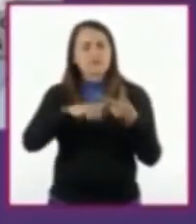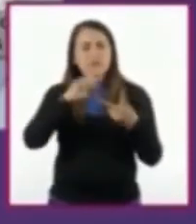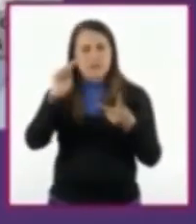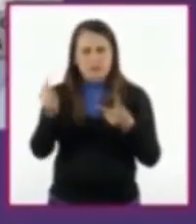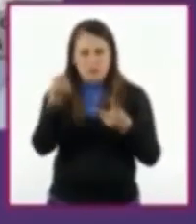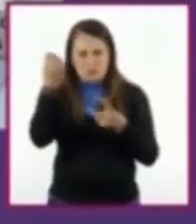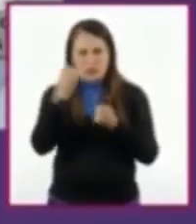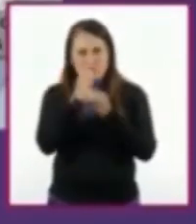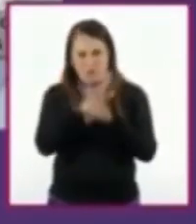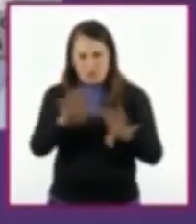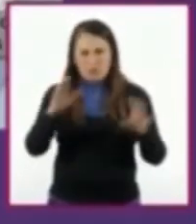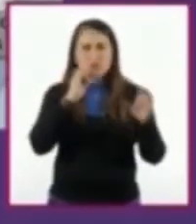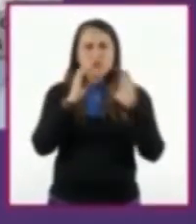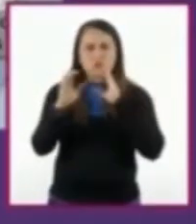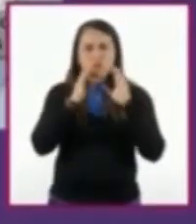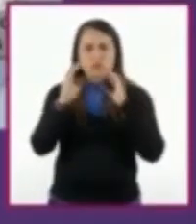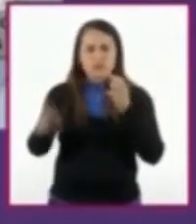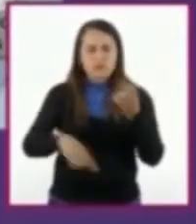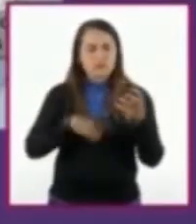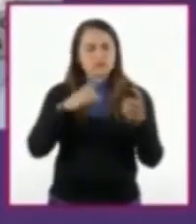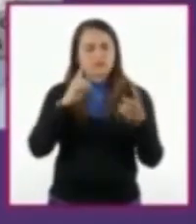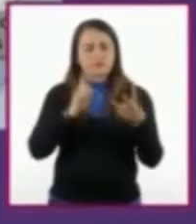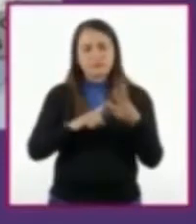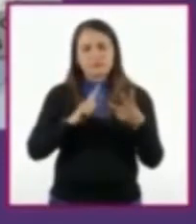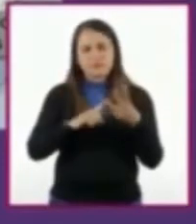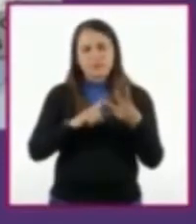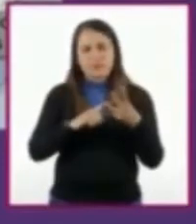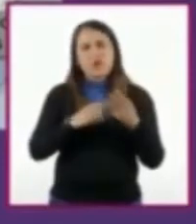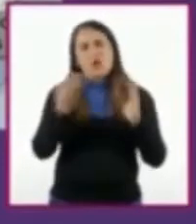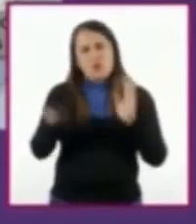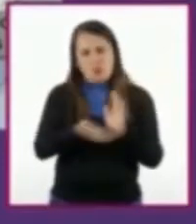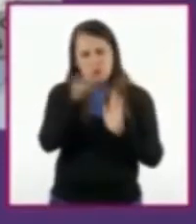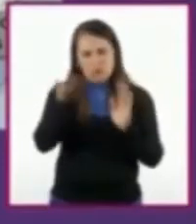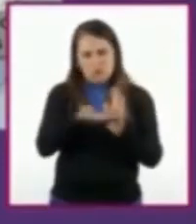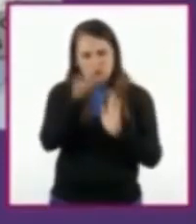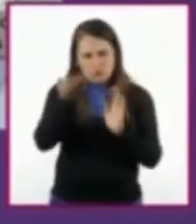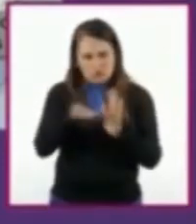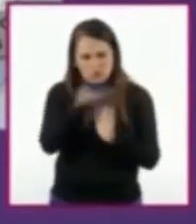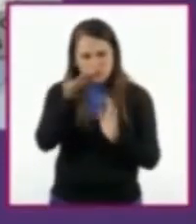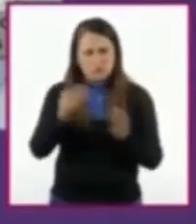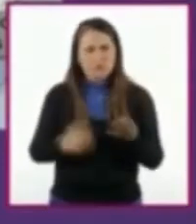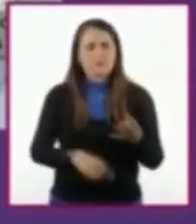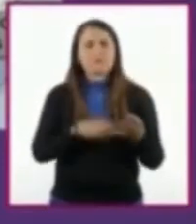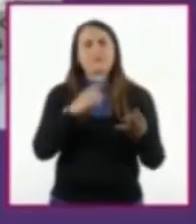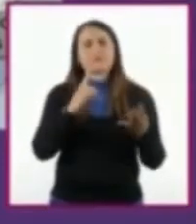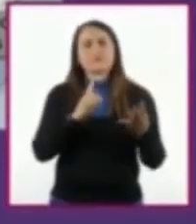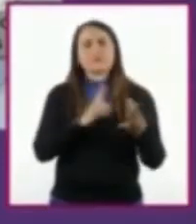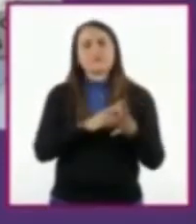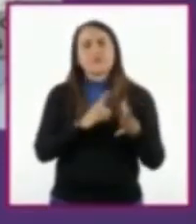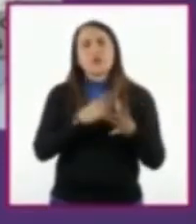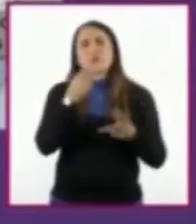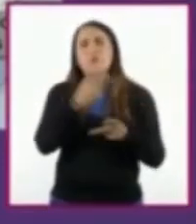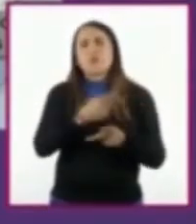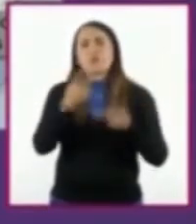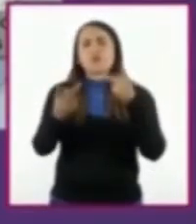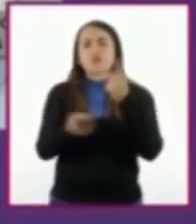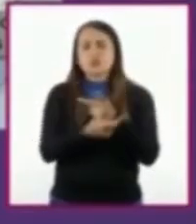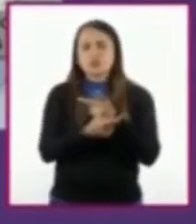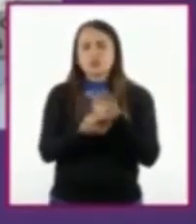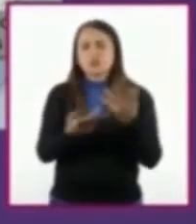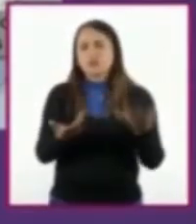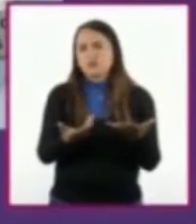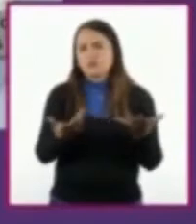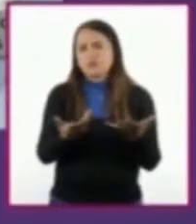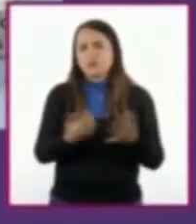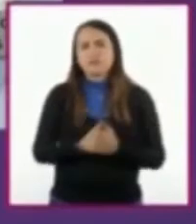de la información y comunicación, tecnologías de la construcción, tecnología de la producción,